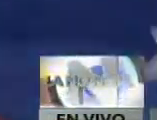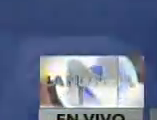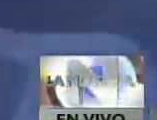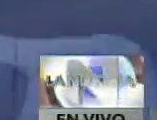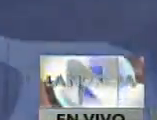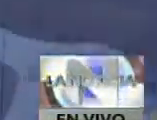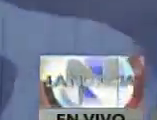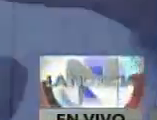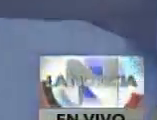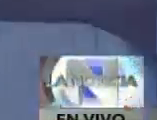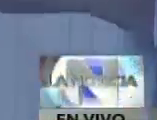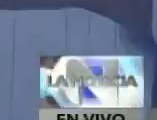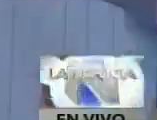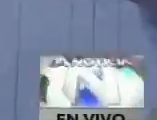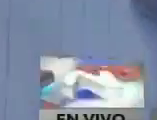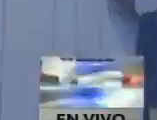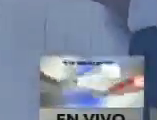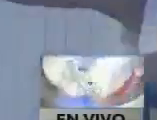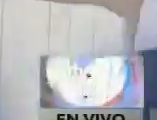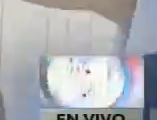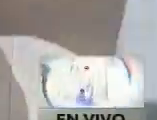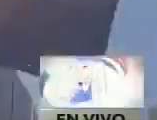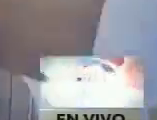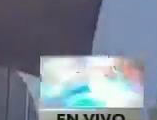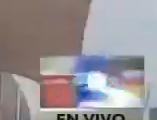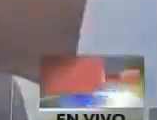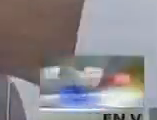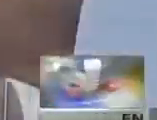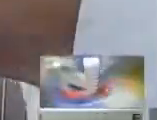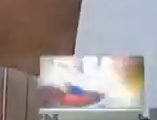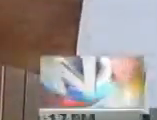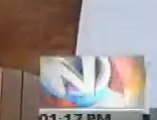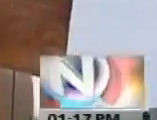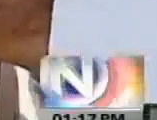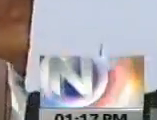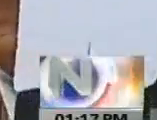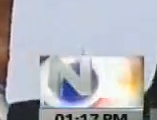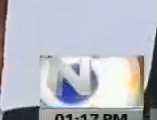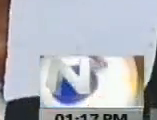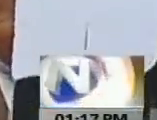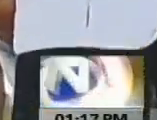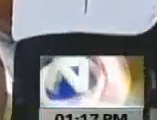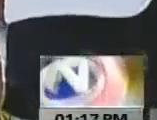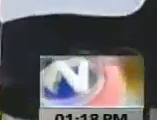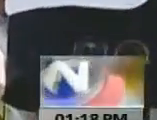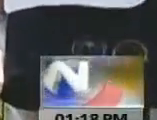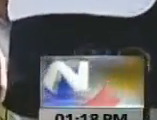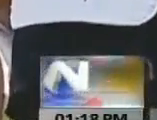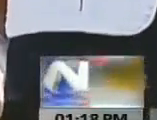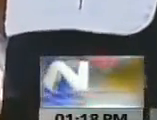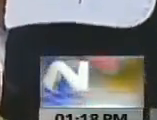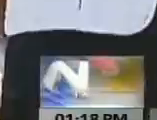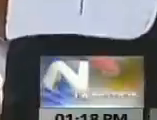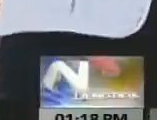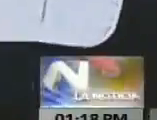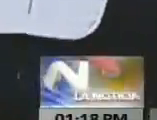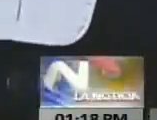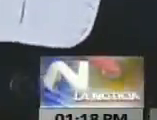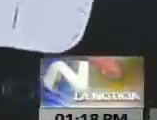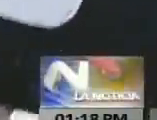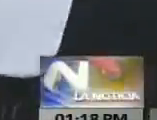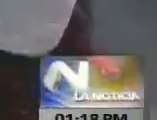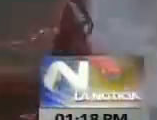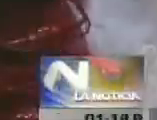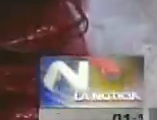Bolívar. Abajo cadenas, que muera la opresión, arriba la patria, arriba